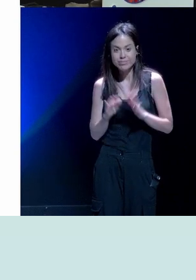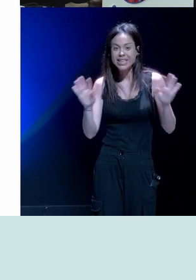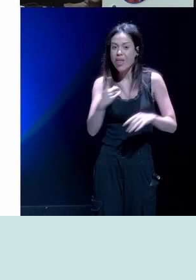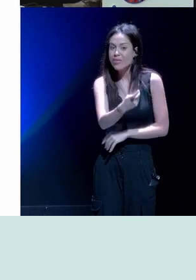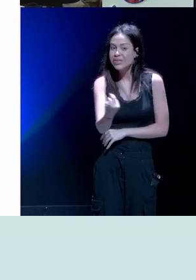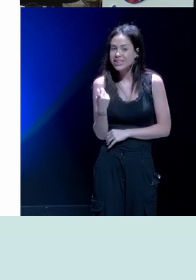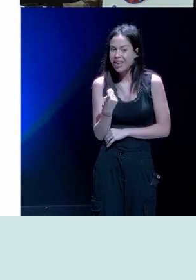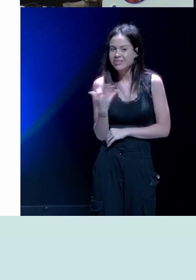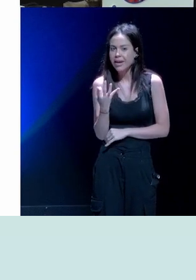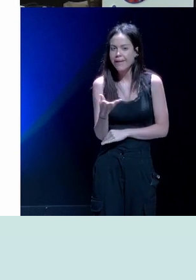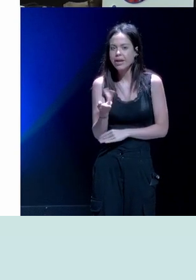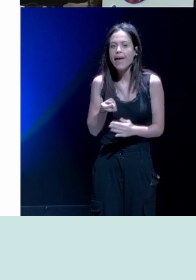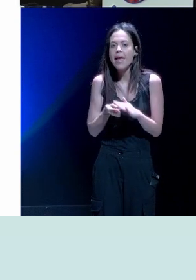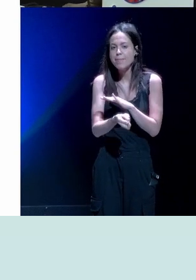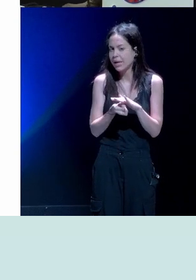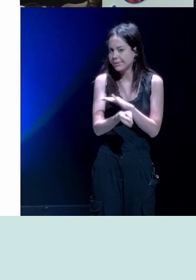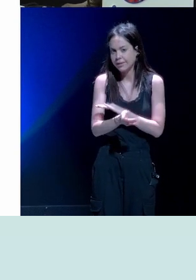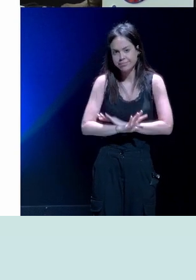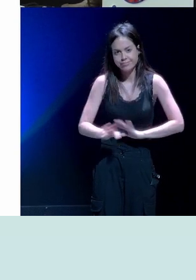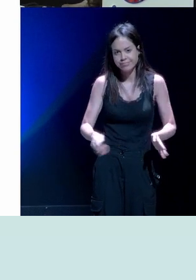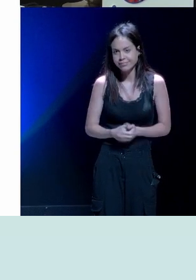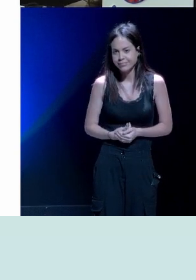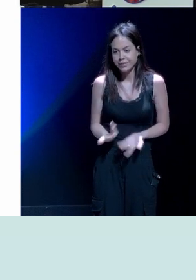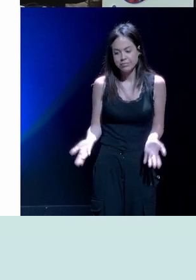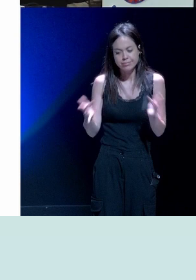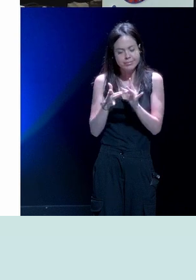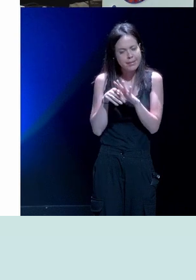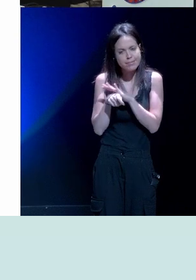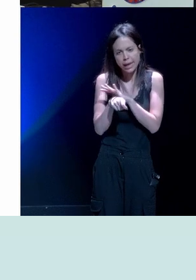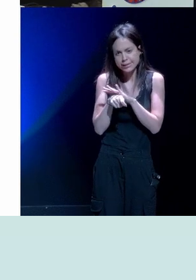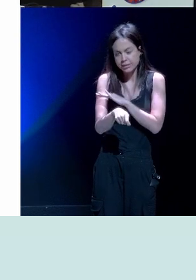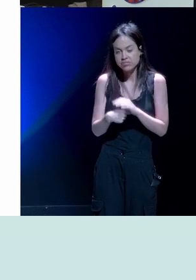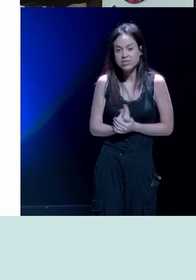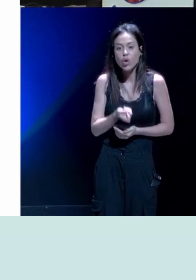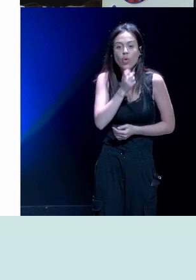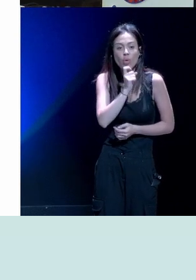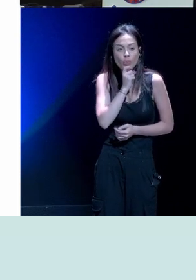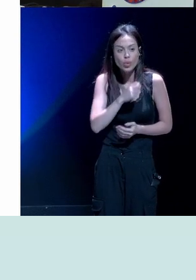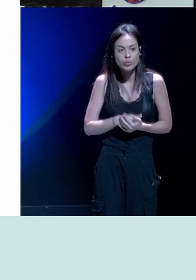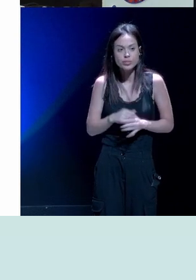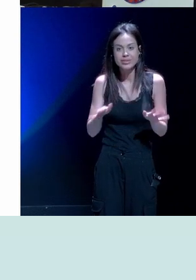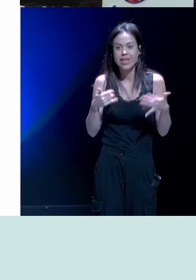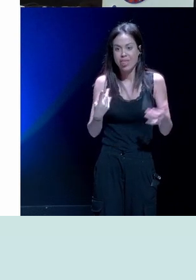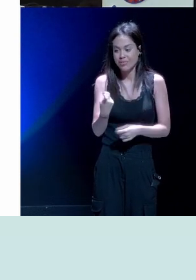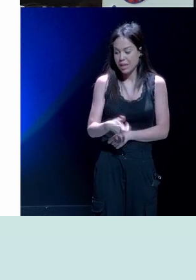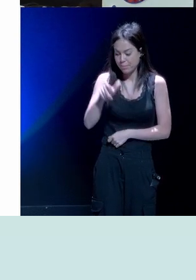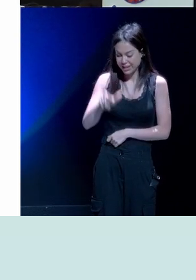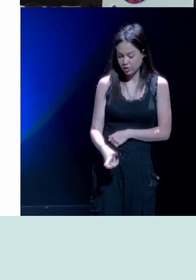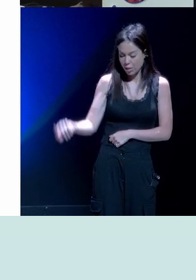falta invertir de verdad en esta relación. Para eso hace falta que la persona